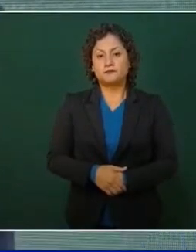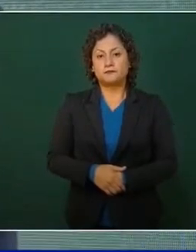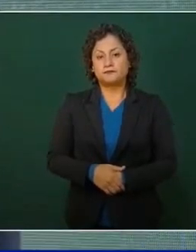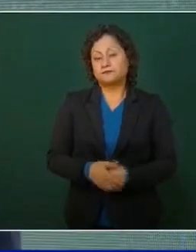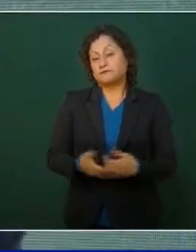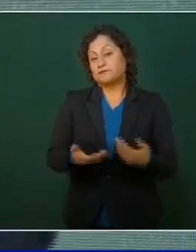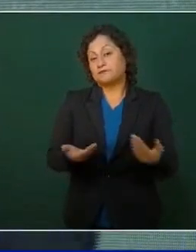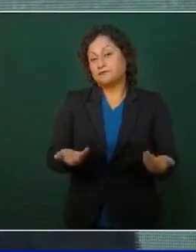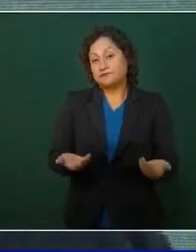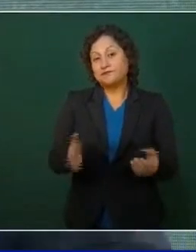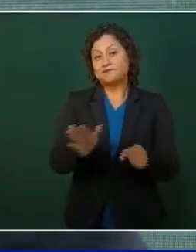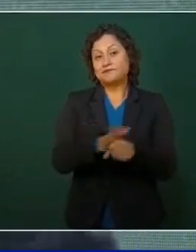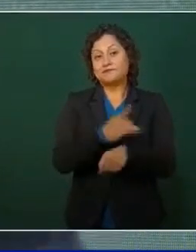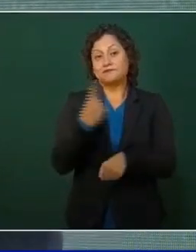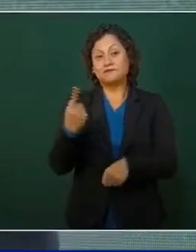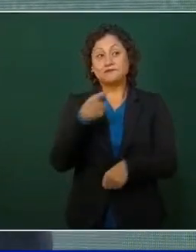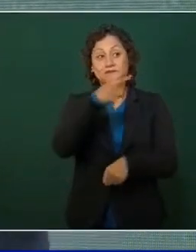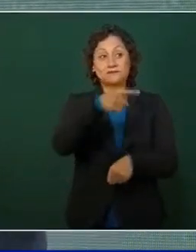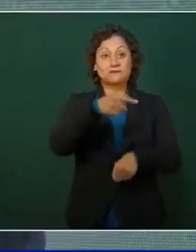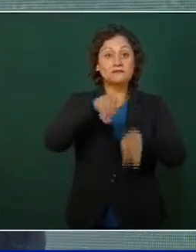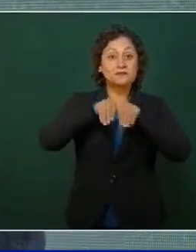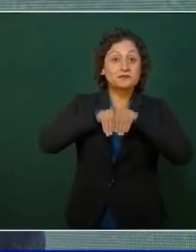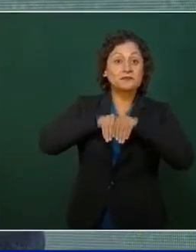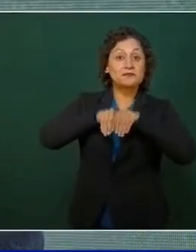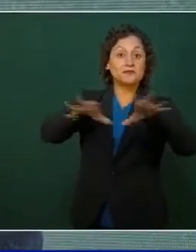Porque si no, quedas como calumniador.